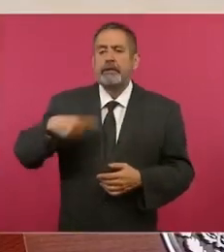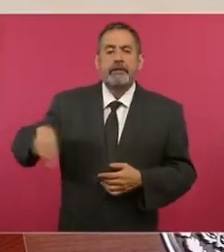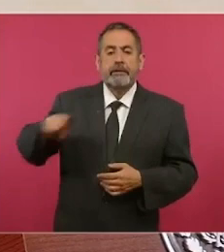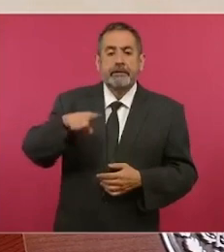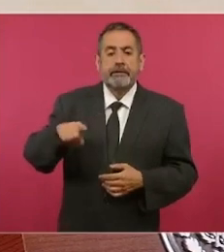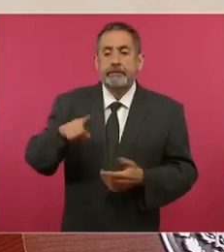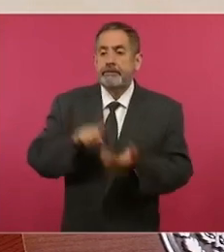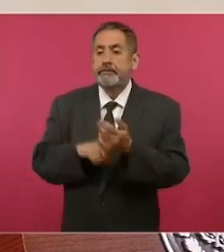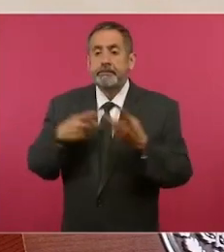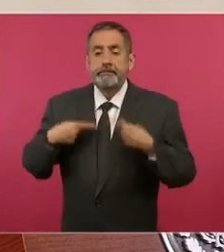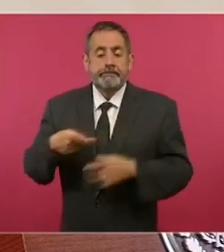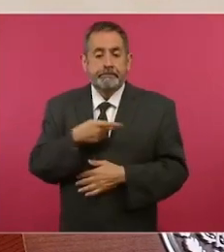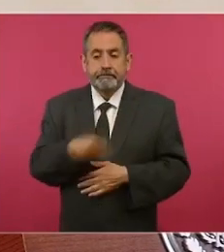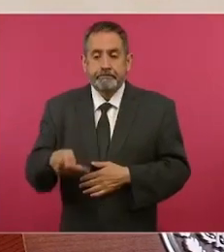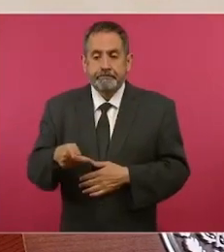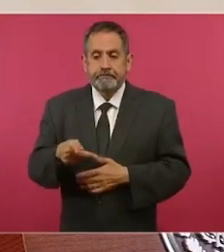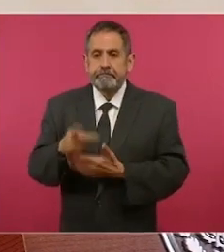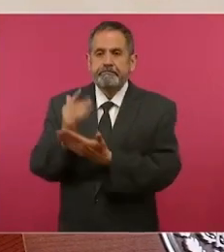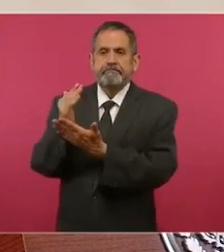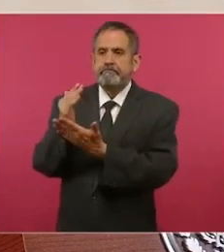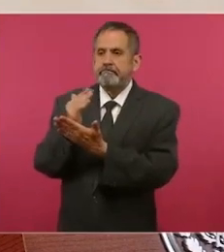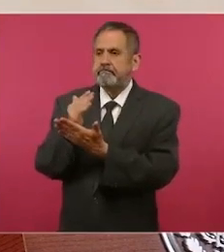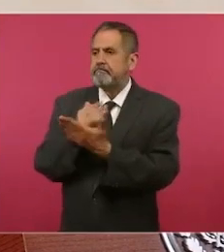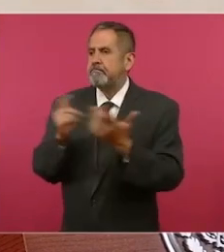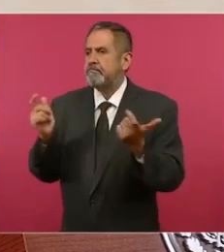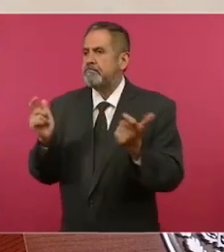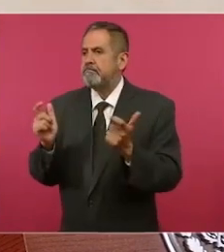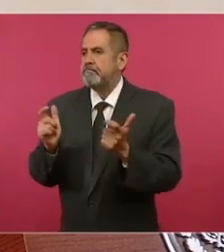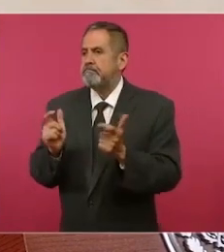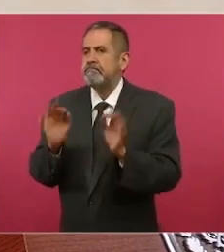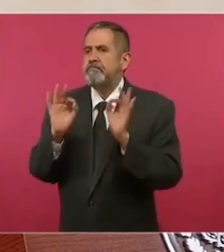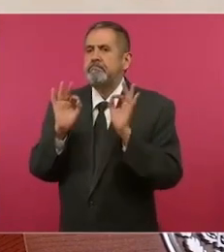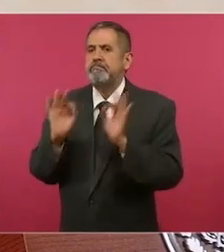reducir la pobreza en el tiempo